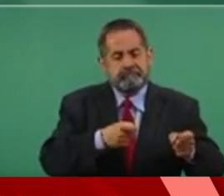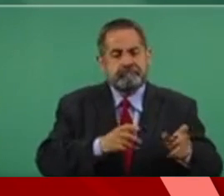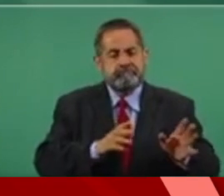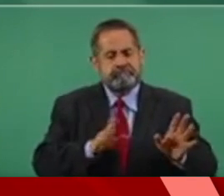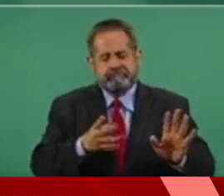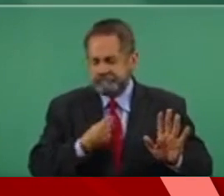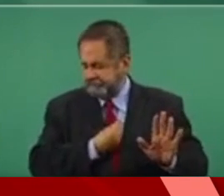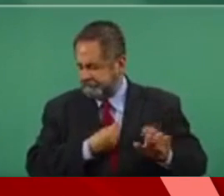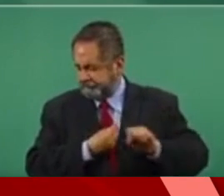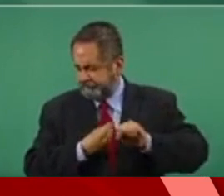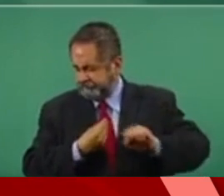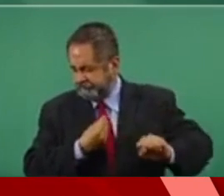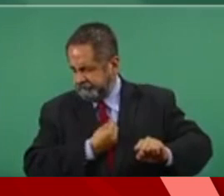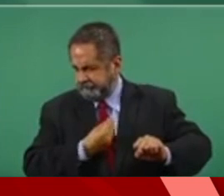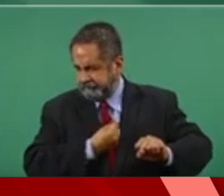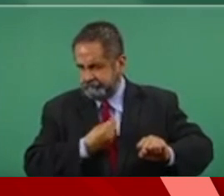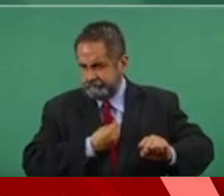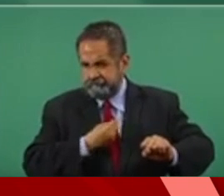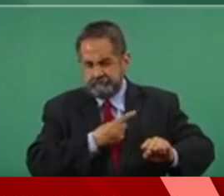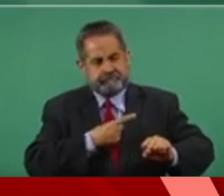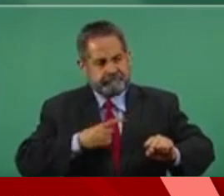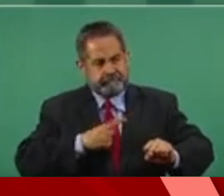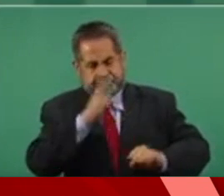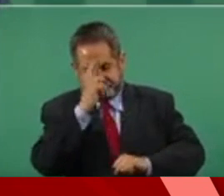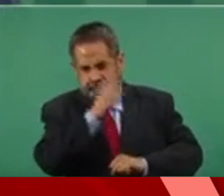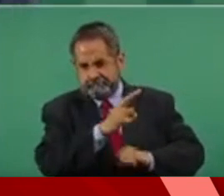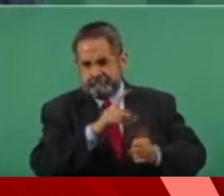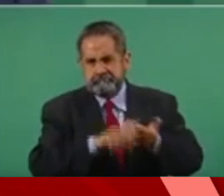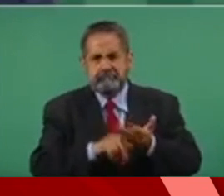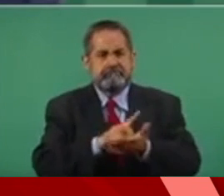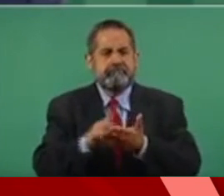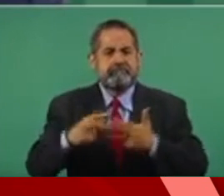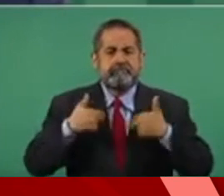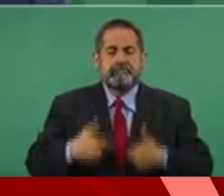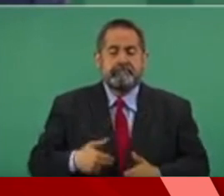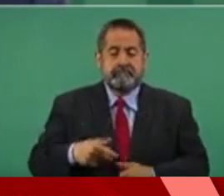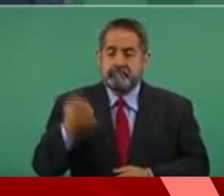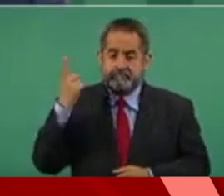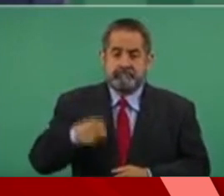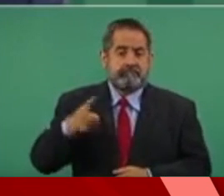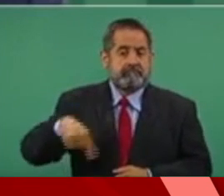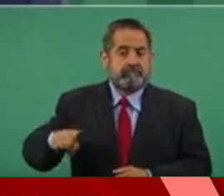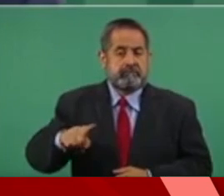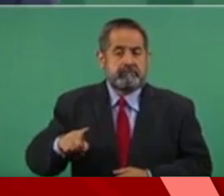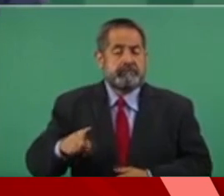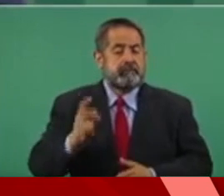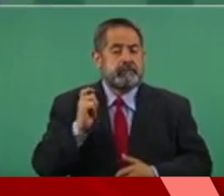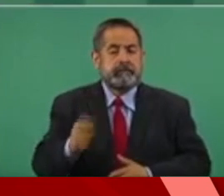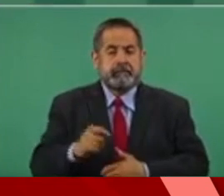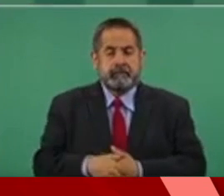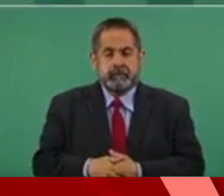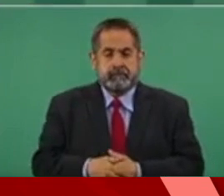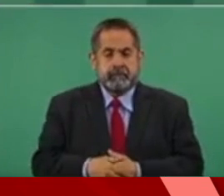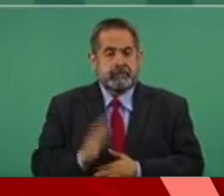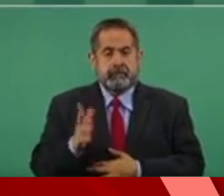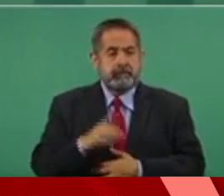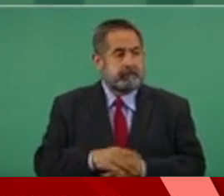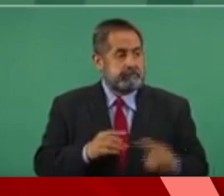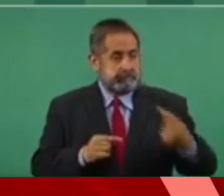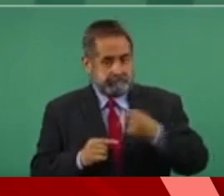de respetar los derechos humanos ya no es el ojo por ojo